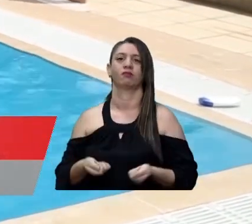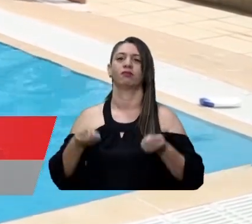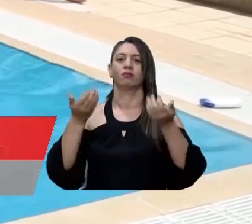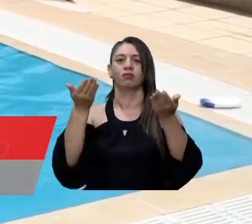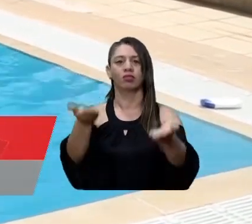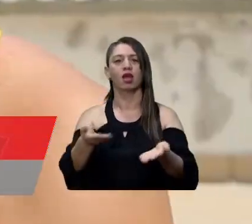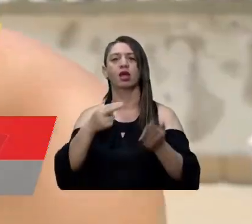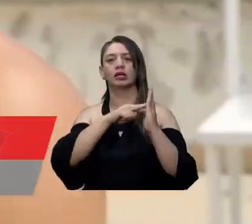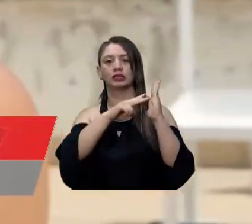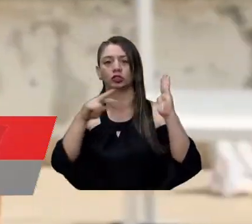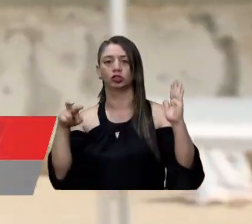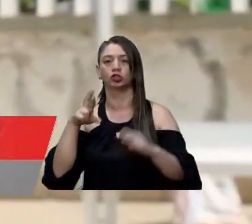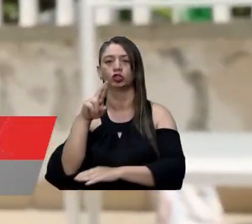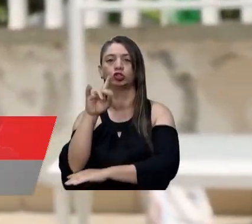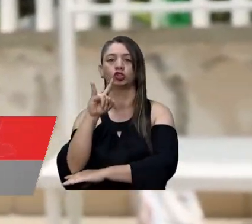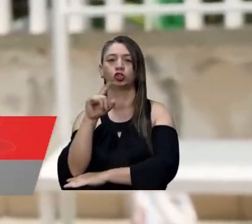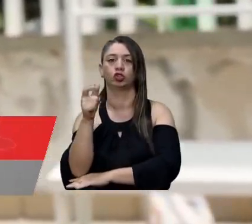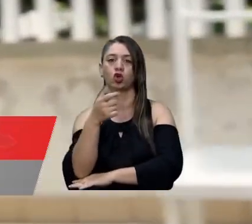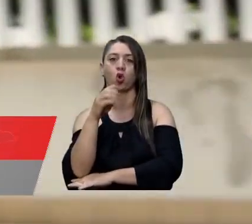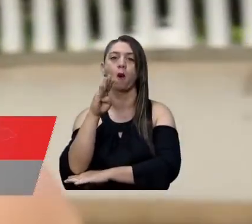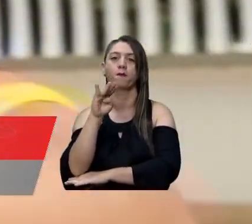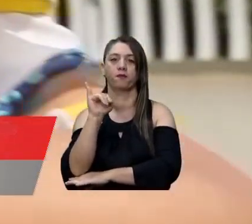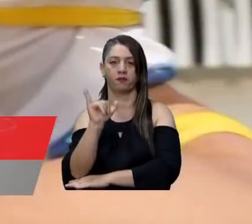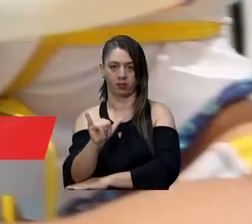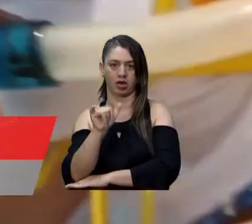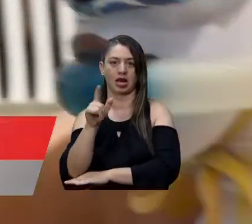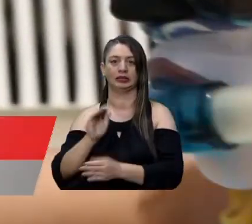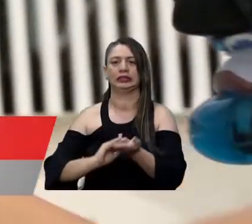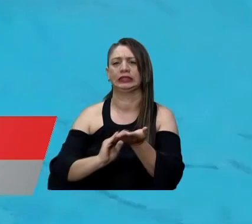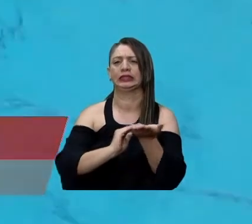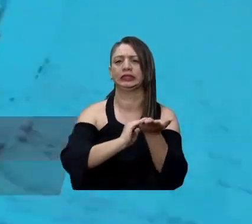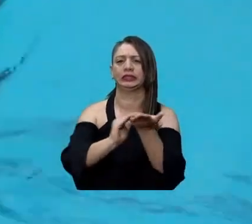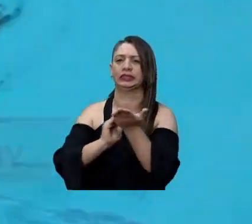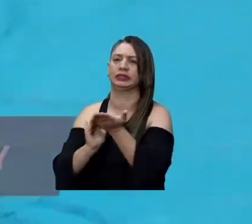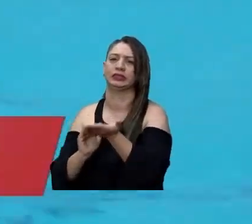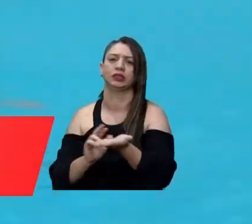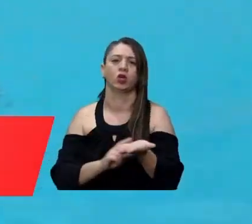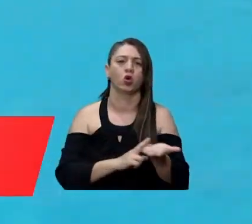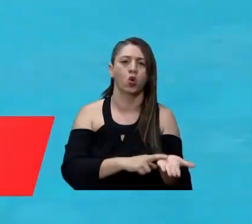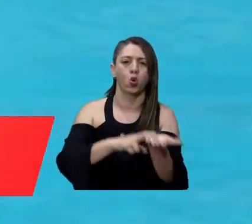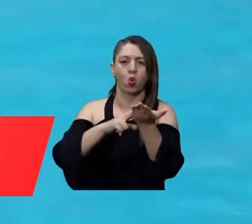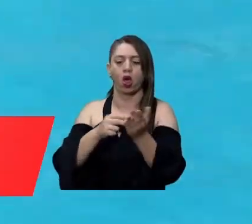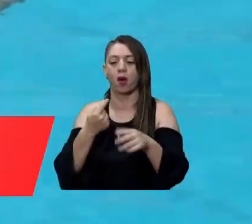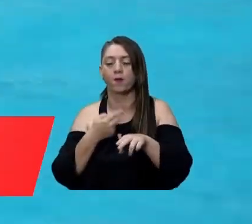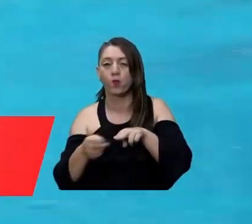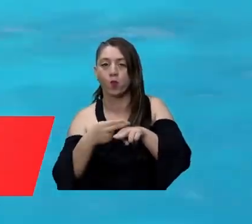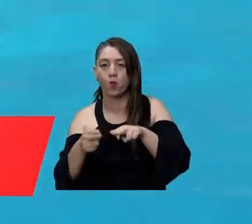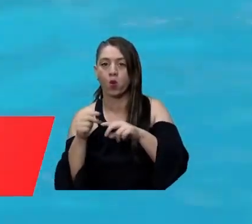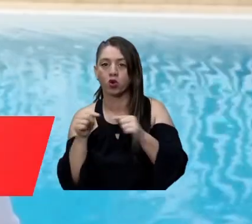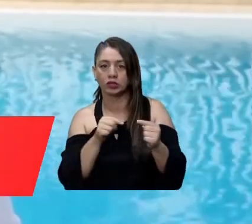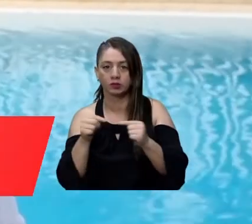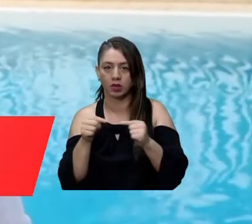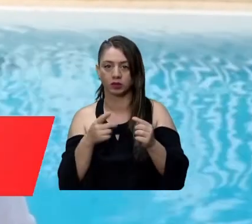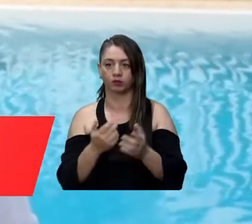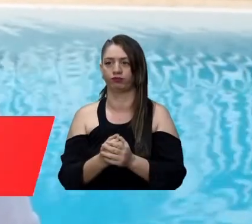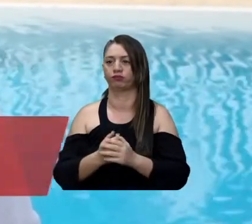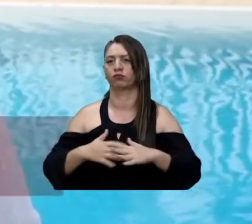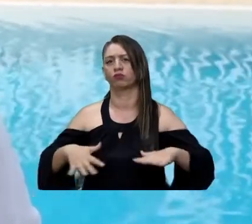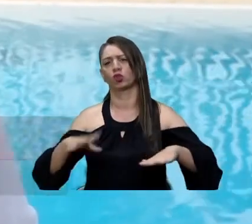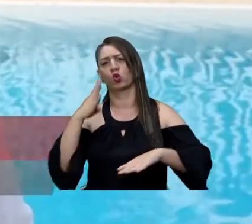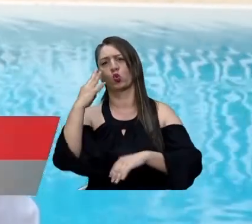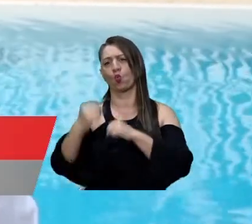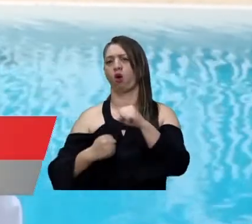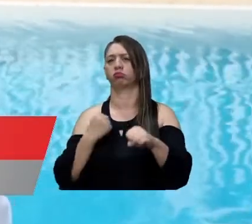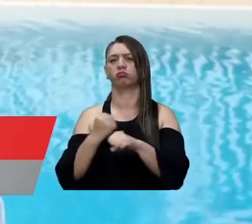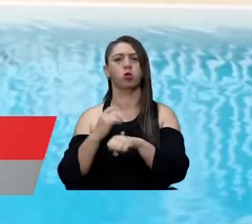de la piscina de rugby subacuático, espacio que fue remodelado de cara a próximas competencias. Un escenario que llevaba más de